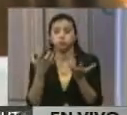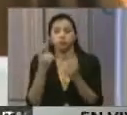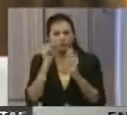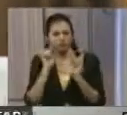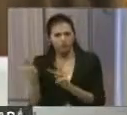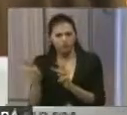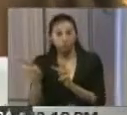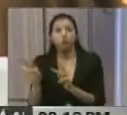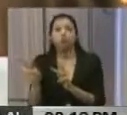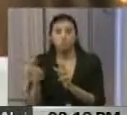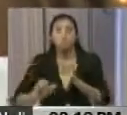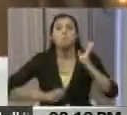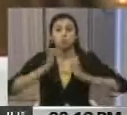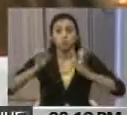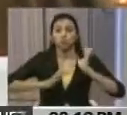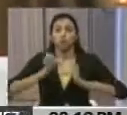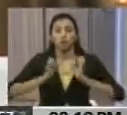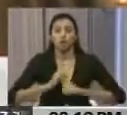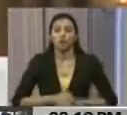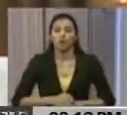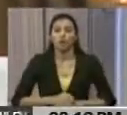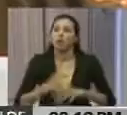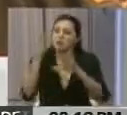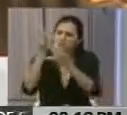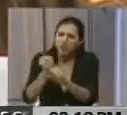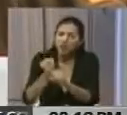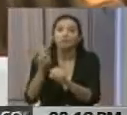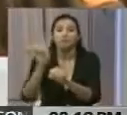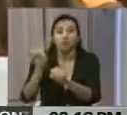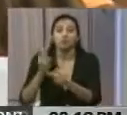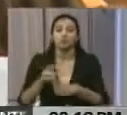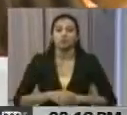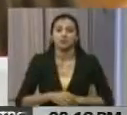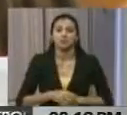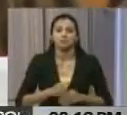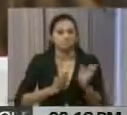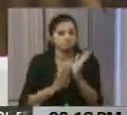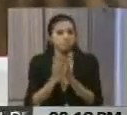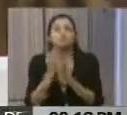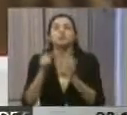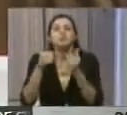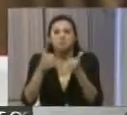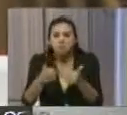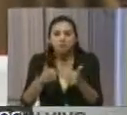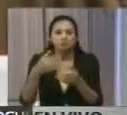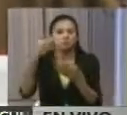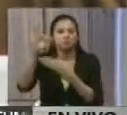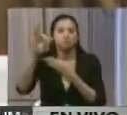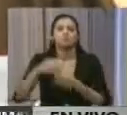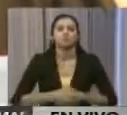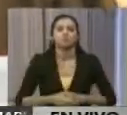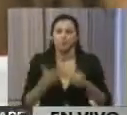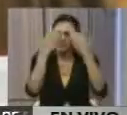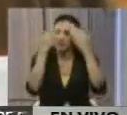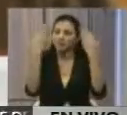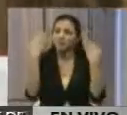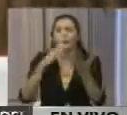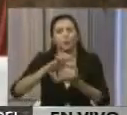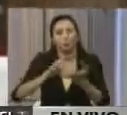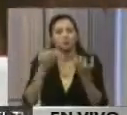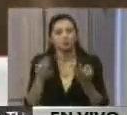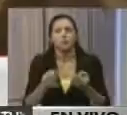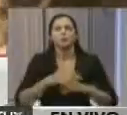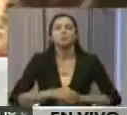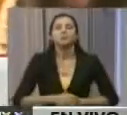esto, realmente es muy emocionante. Y estamos muy confiados en que Venezuela va a salir airosa de esta prueba a la cual está siendo sometida. Vale, muchísimas